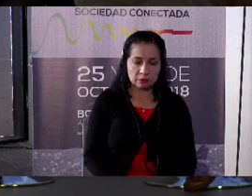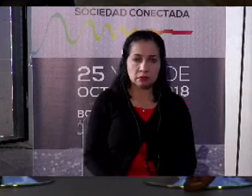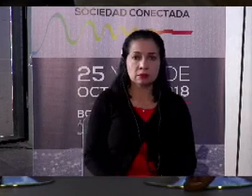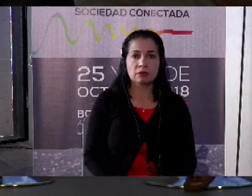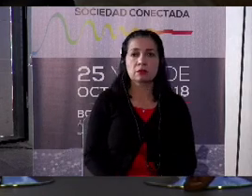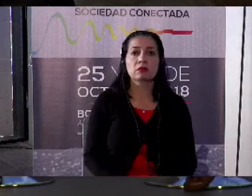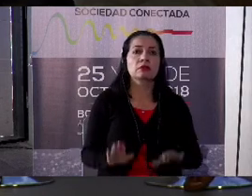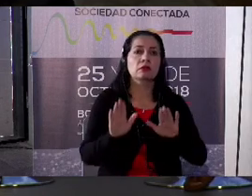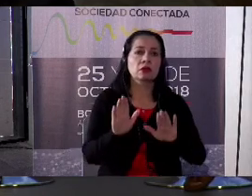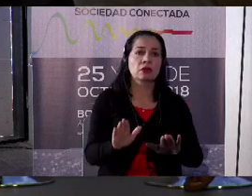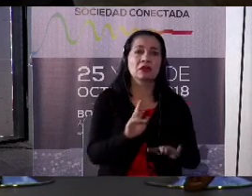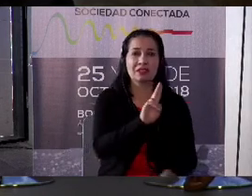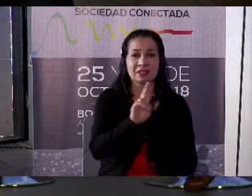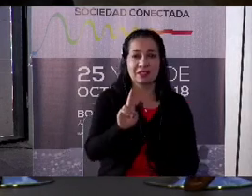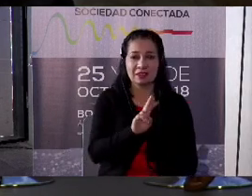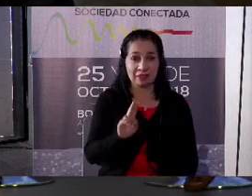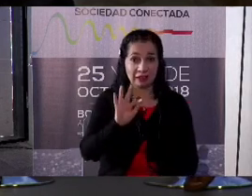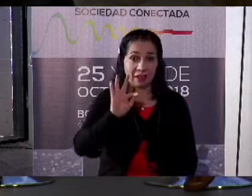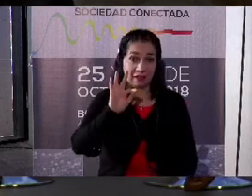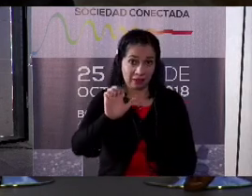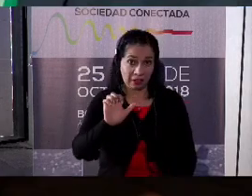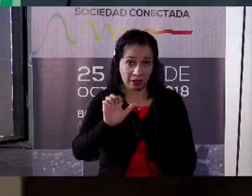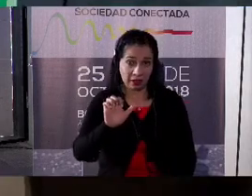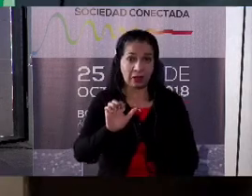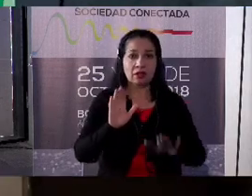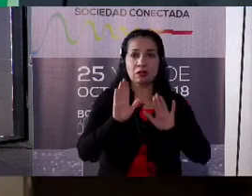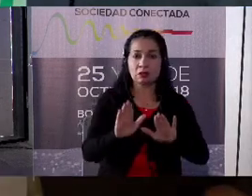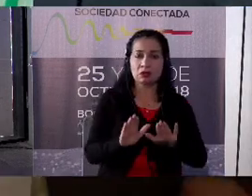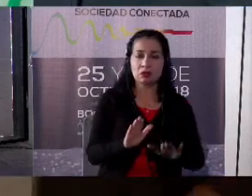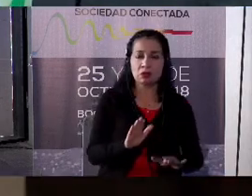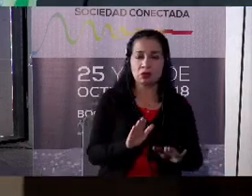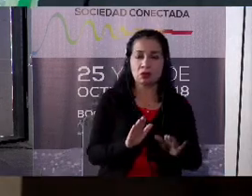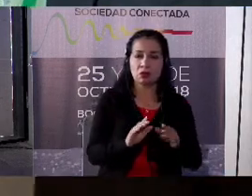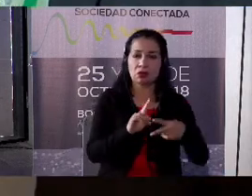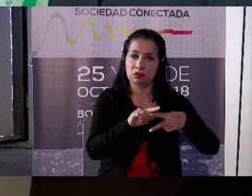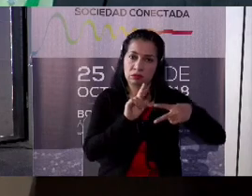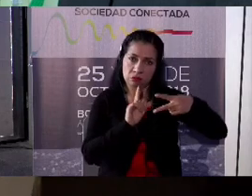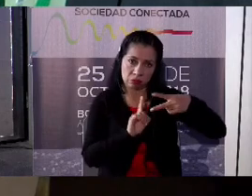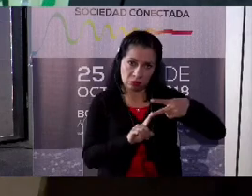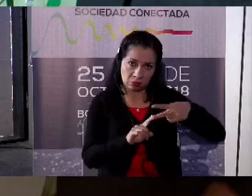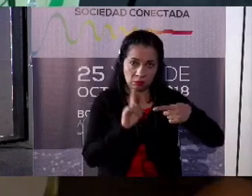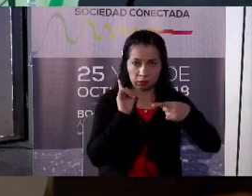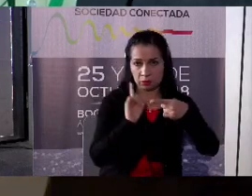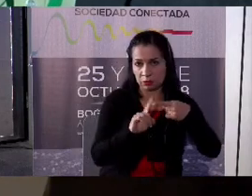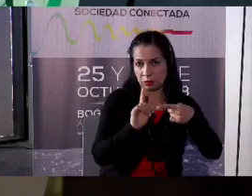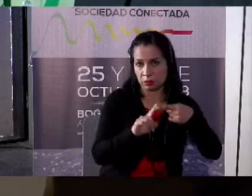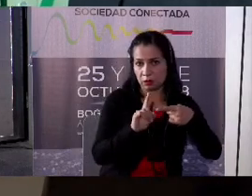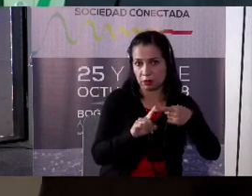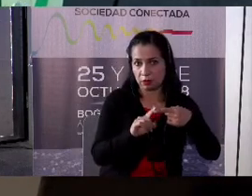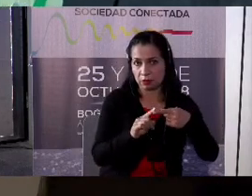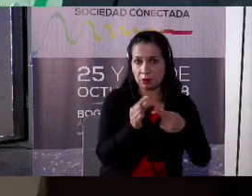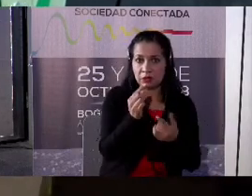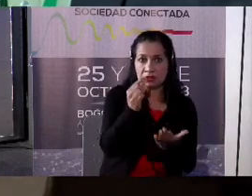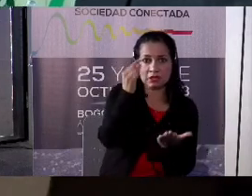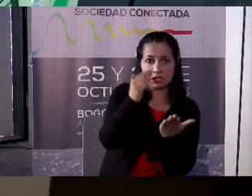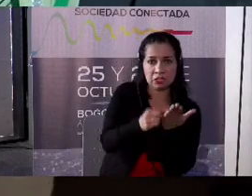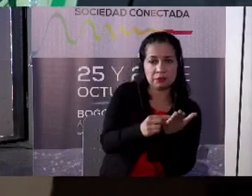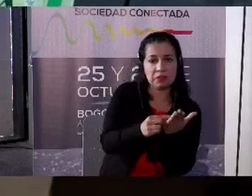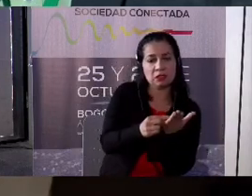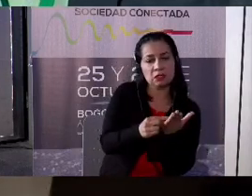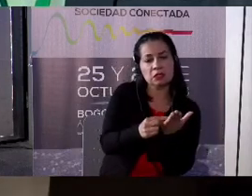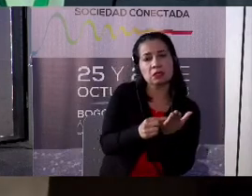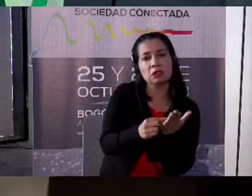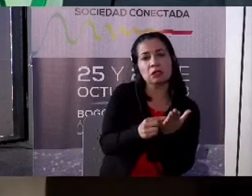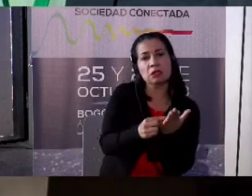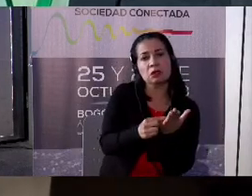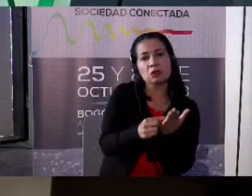desde el punto de vista de ZT tenemos dos diferentes aproximaciones primero desde el punto de vista de los chips tenemos